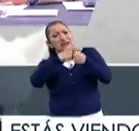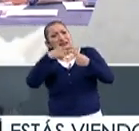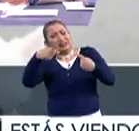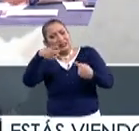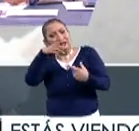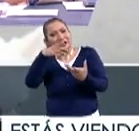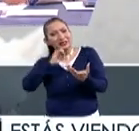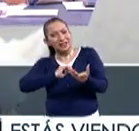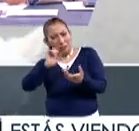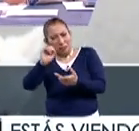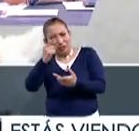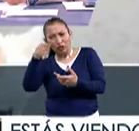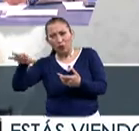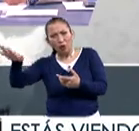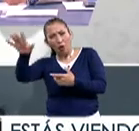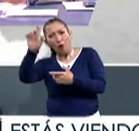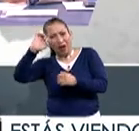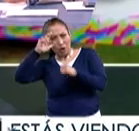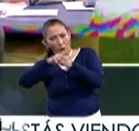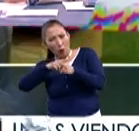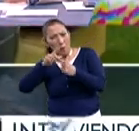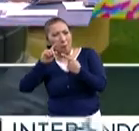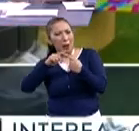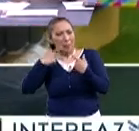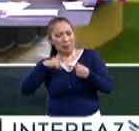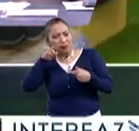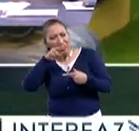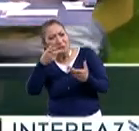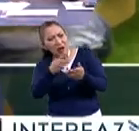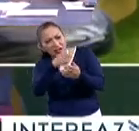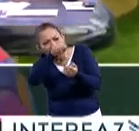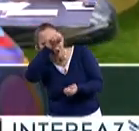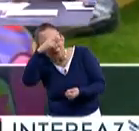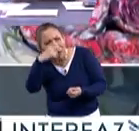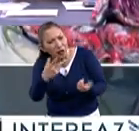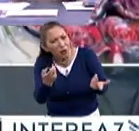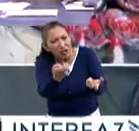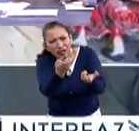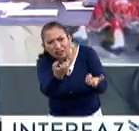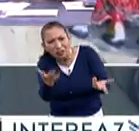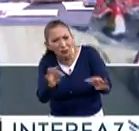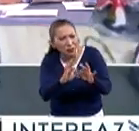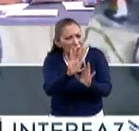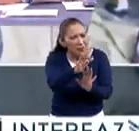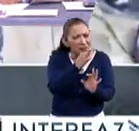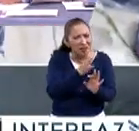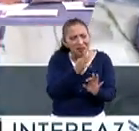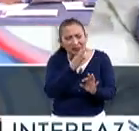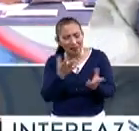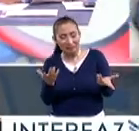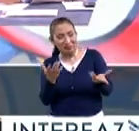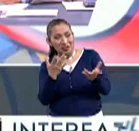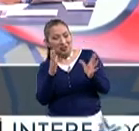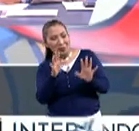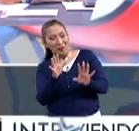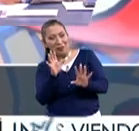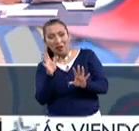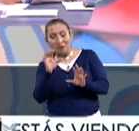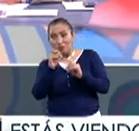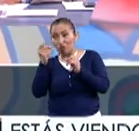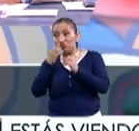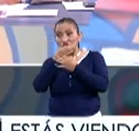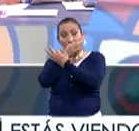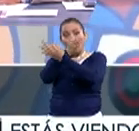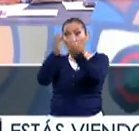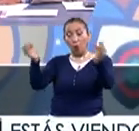XXI para que un europeo diga qué está pasando en México con esa forma de celebrar, ¿no? Ahora que se ha masificado, que se